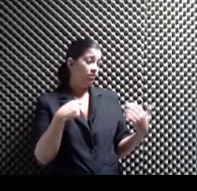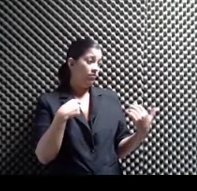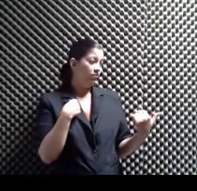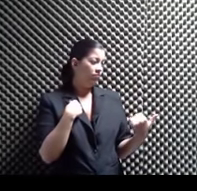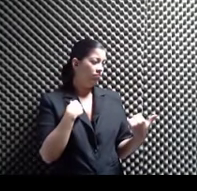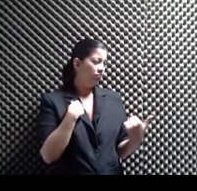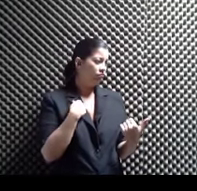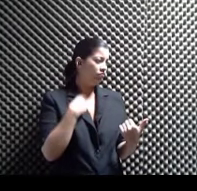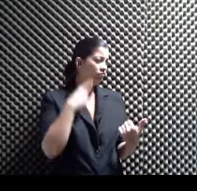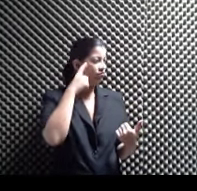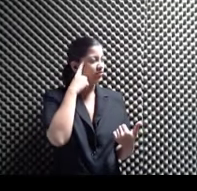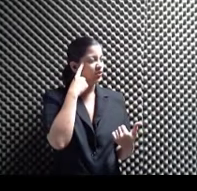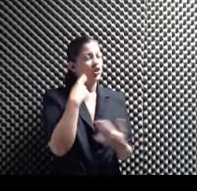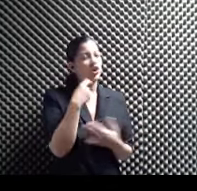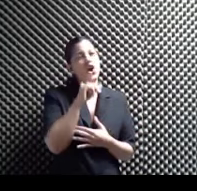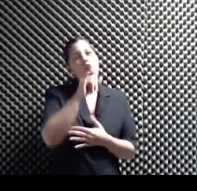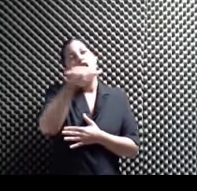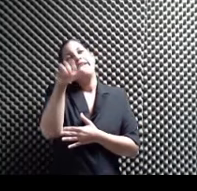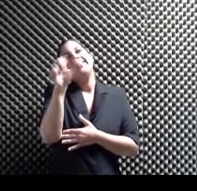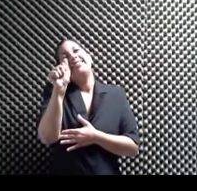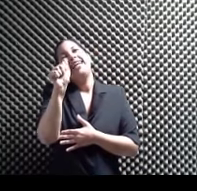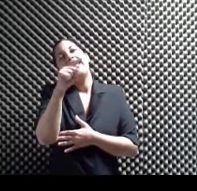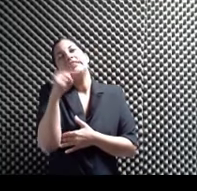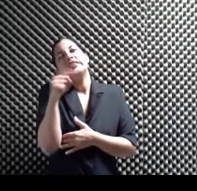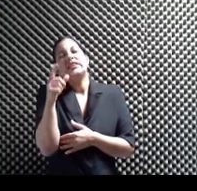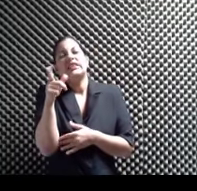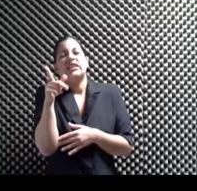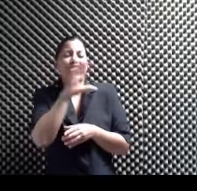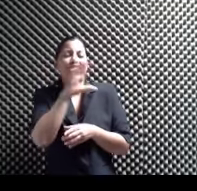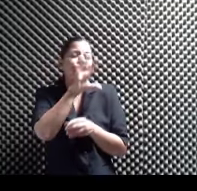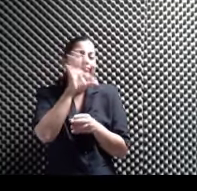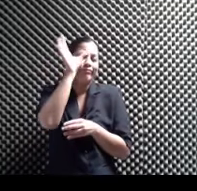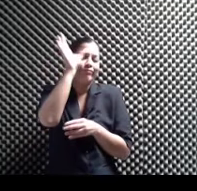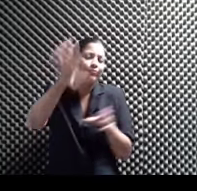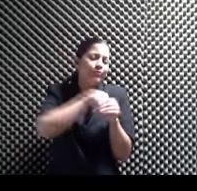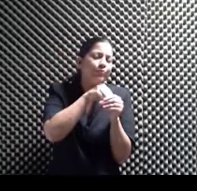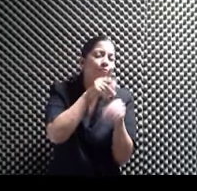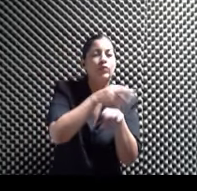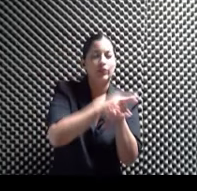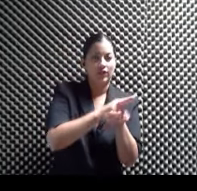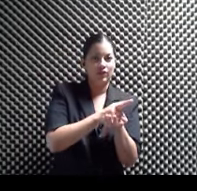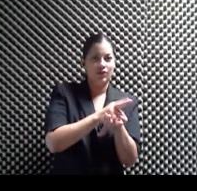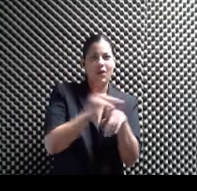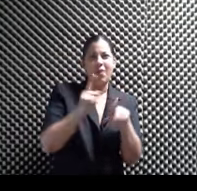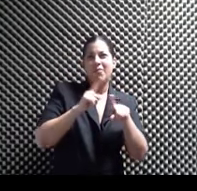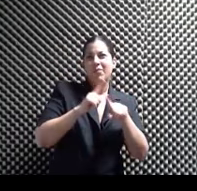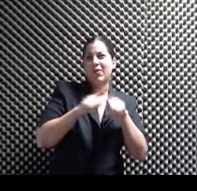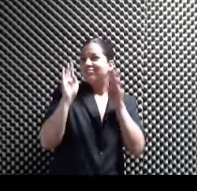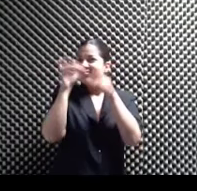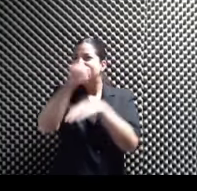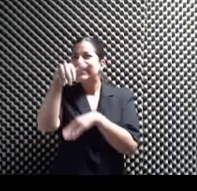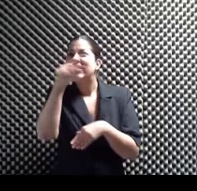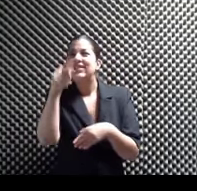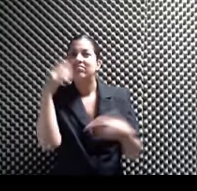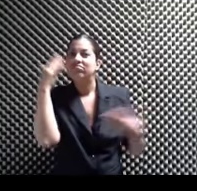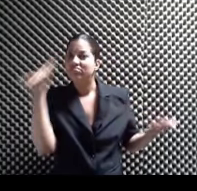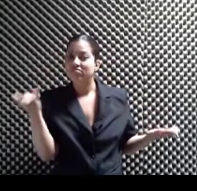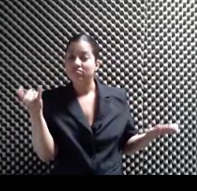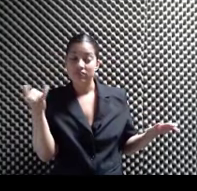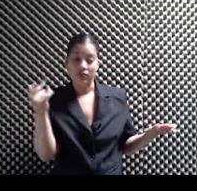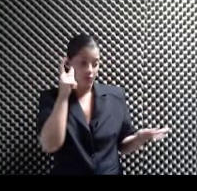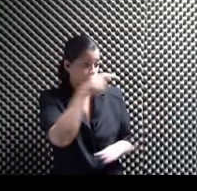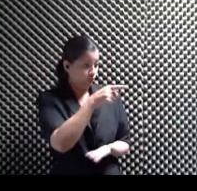Vamos a decir un jazz Puerto Ricanizado Pero ¿Por qué el jazz? O sea A ti Usualmente te ha llamado Mucho la